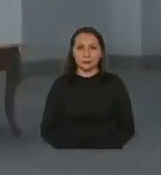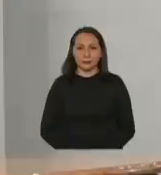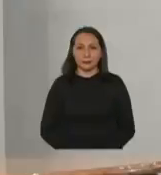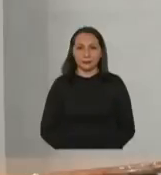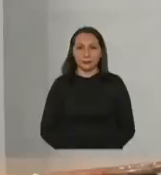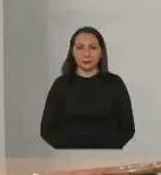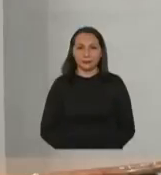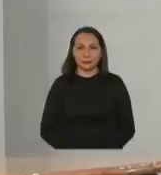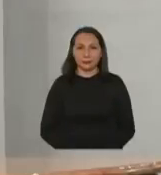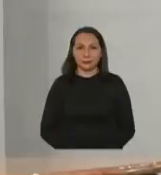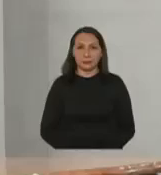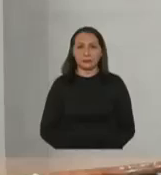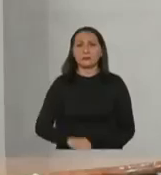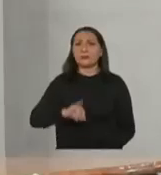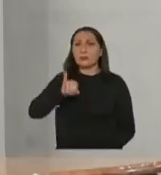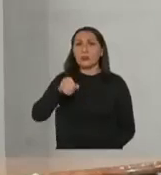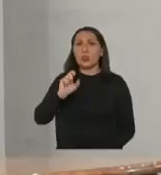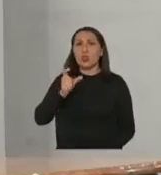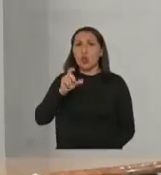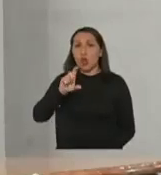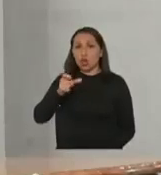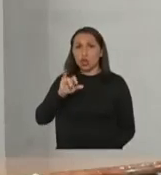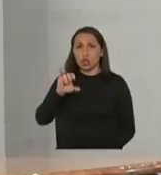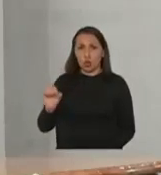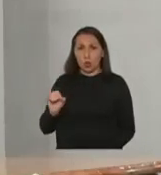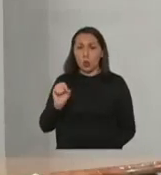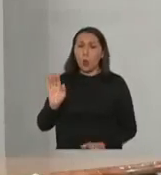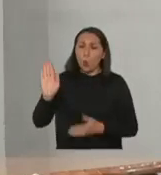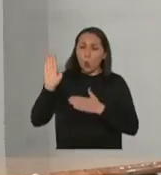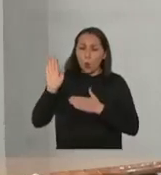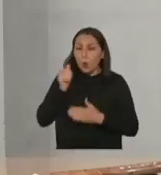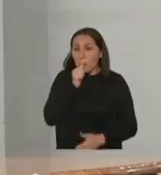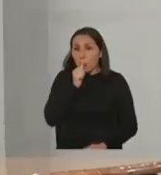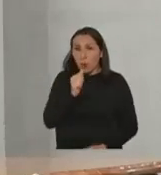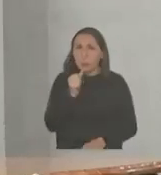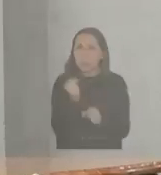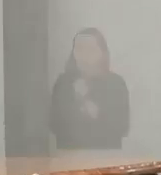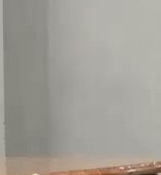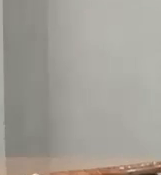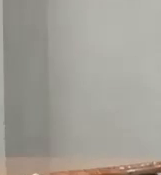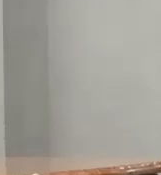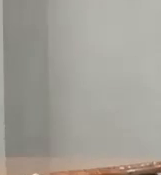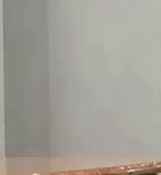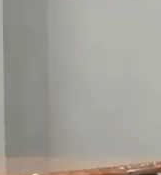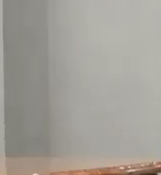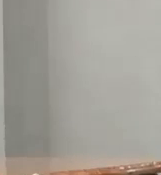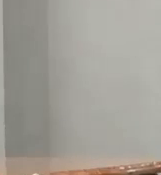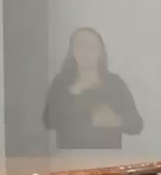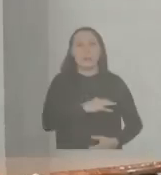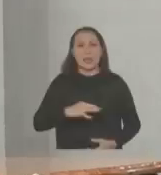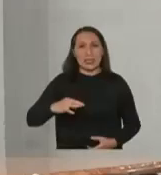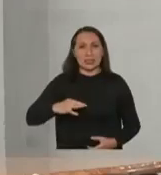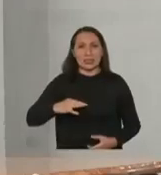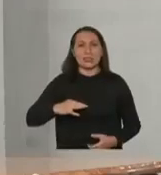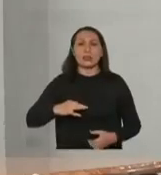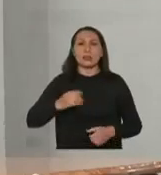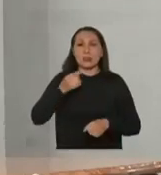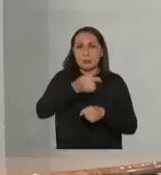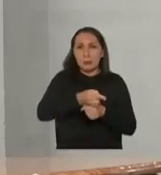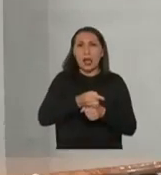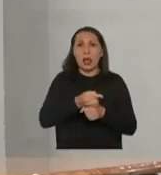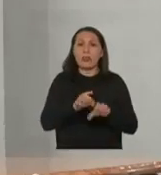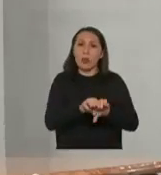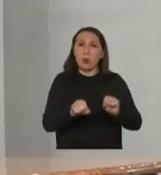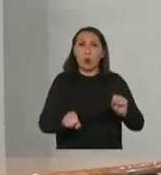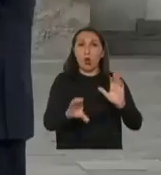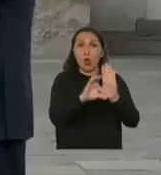eso igual, a términos personales, como tú dices, es mucho más satisfactorio. Imagino que está viendo el retroceso que hemos tenido a propósito de la crisis económica y la pandemia, ¿no? Claro. Bueno,